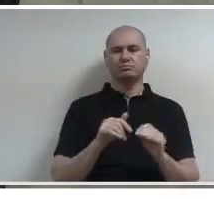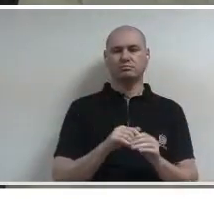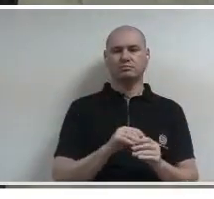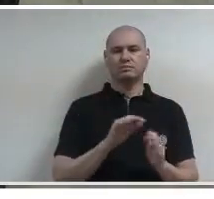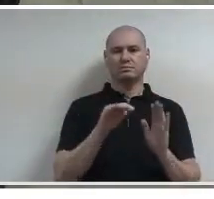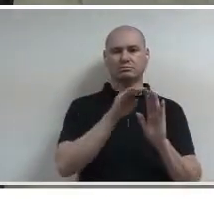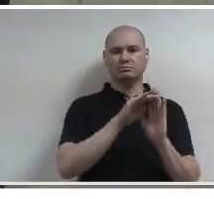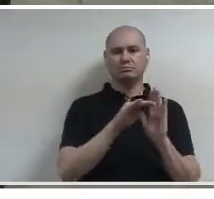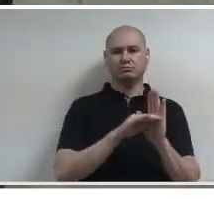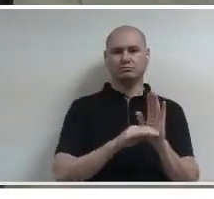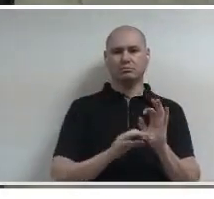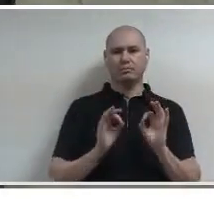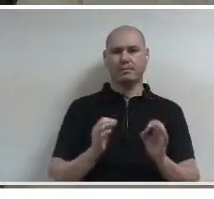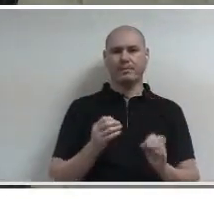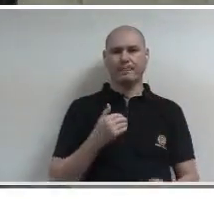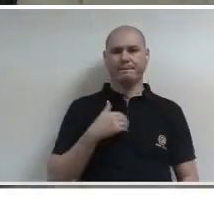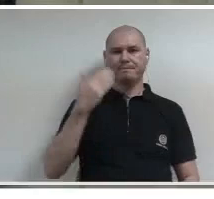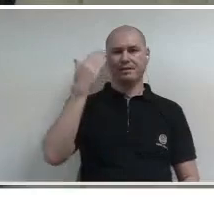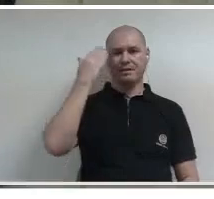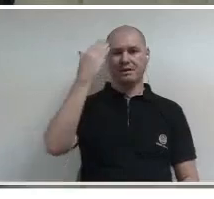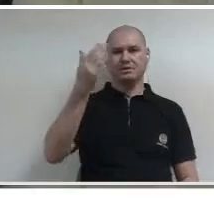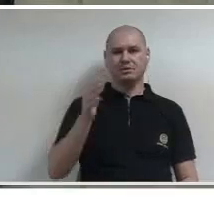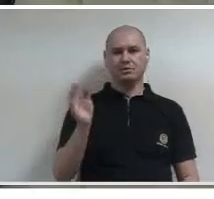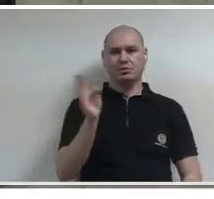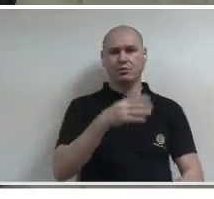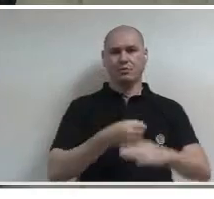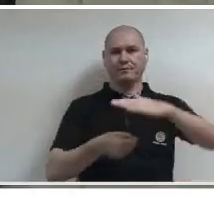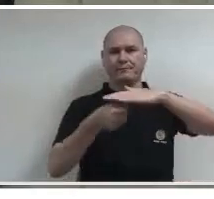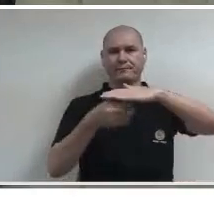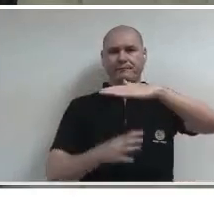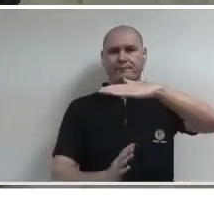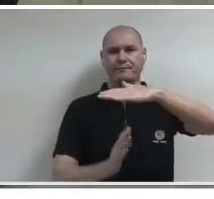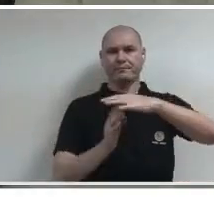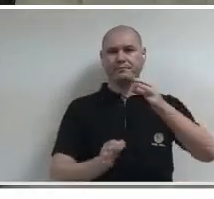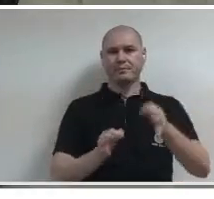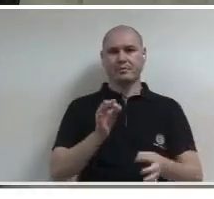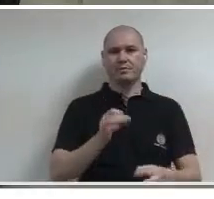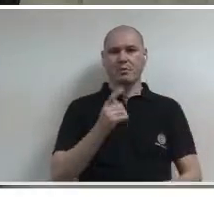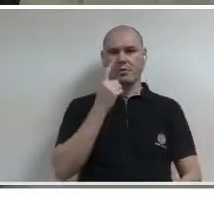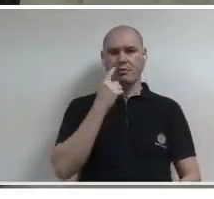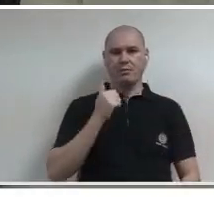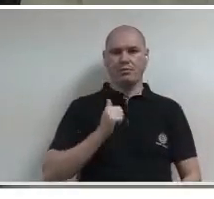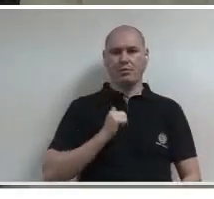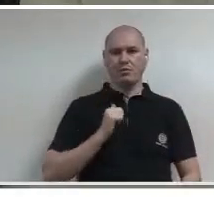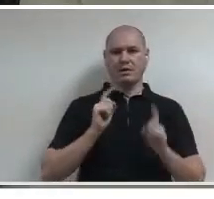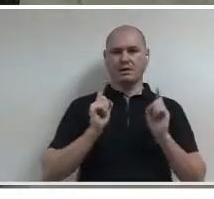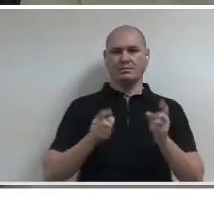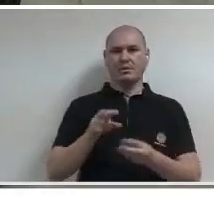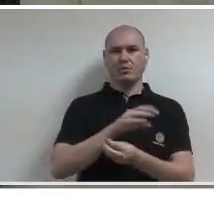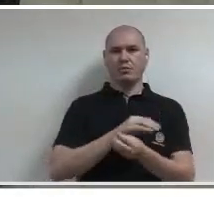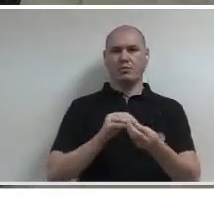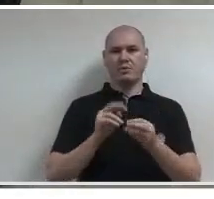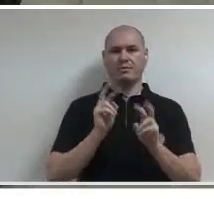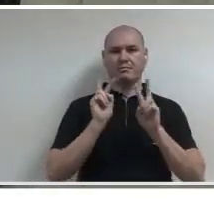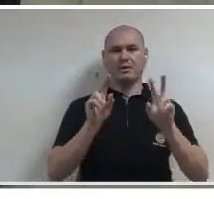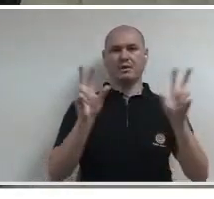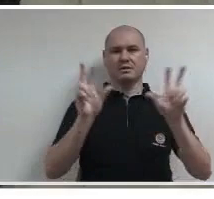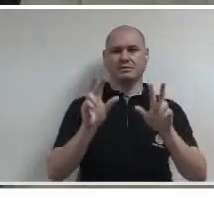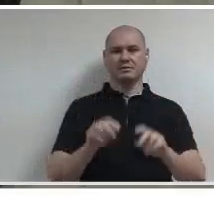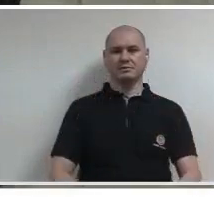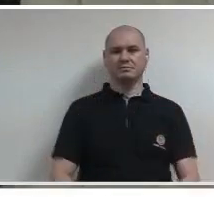Peguaba, ya hemos un año, ya toca 20 puntos, ya